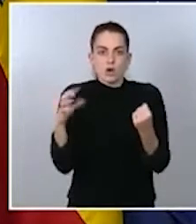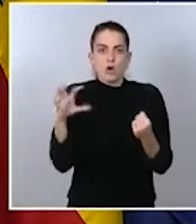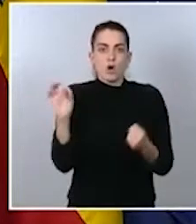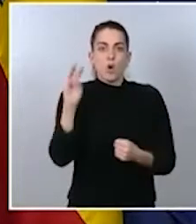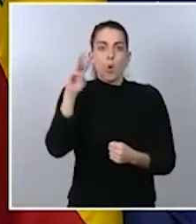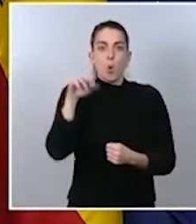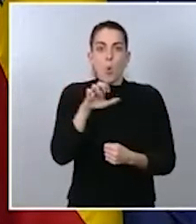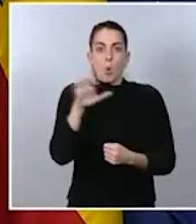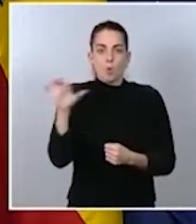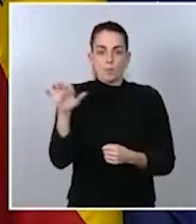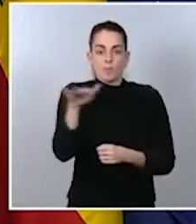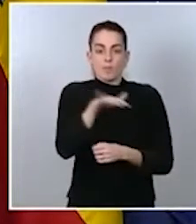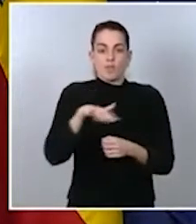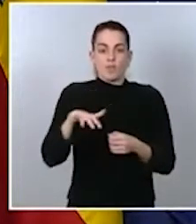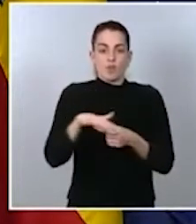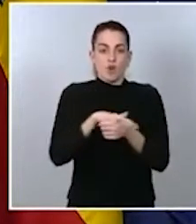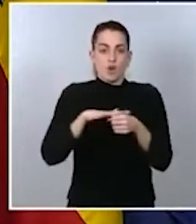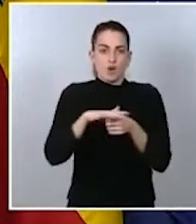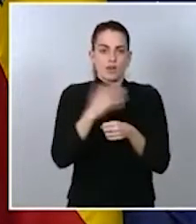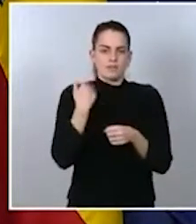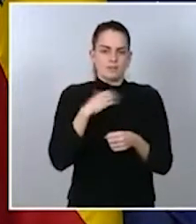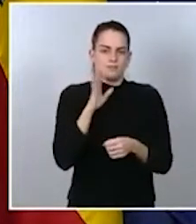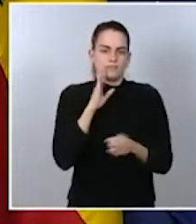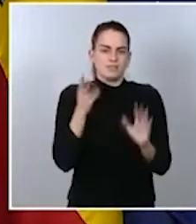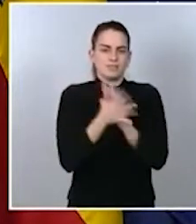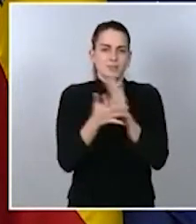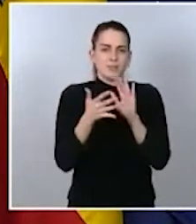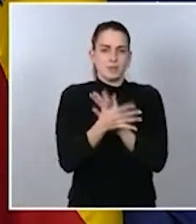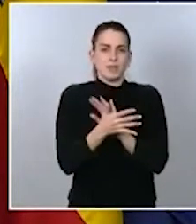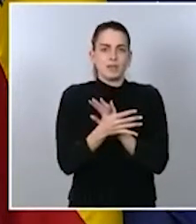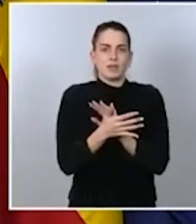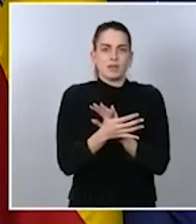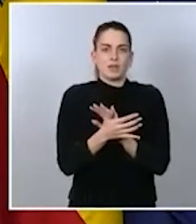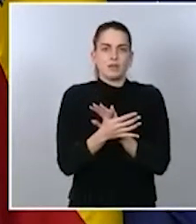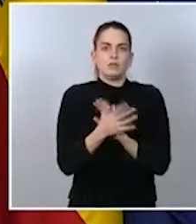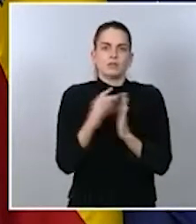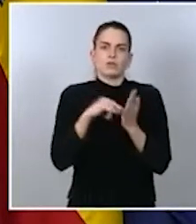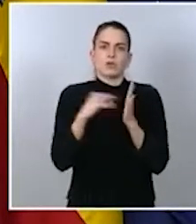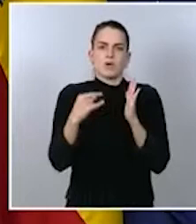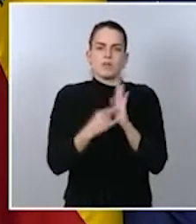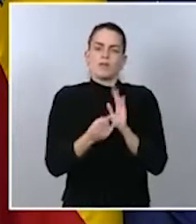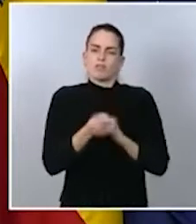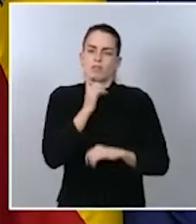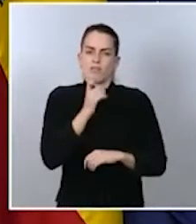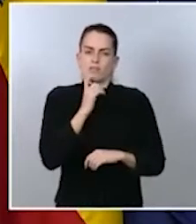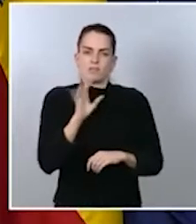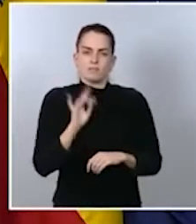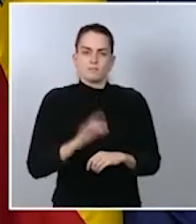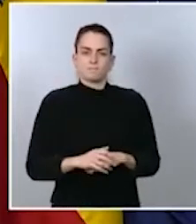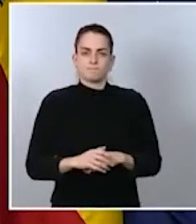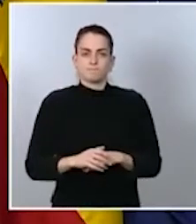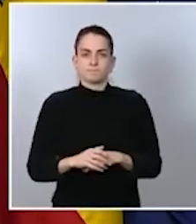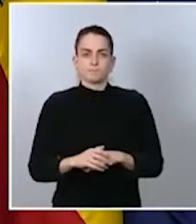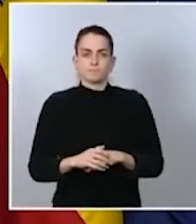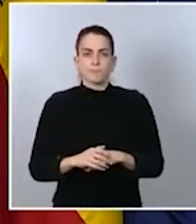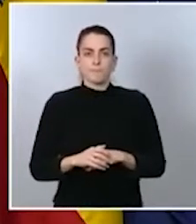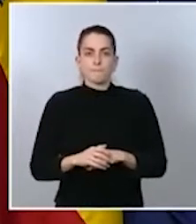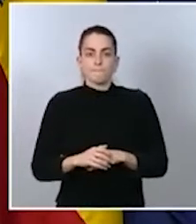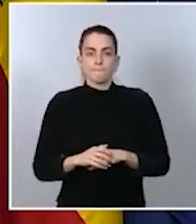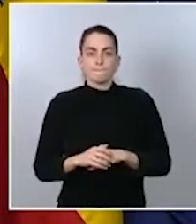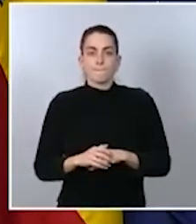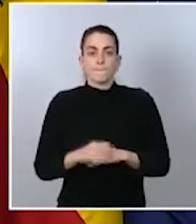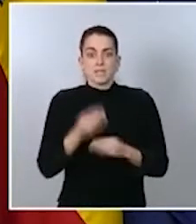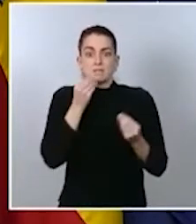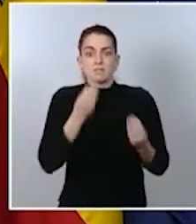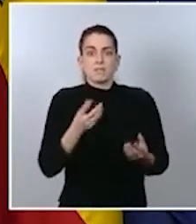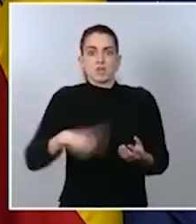anteriormente indicados y que, evidentemente, permitió todo esto. Está muy bien que podamos estar hablando